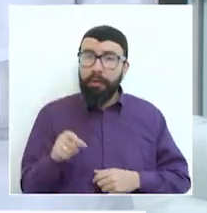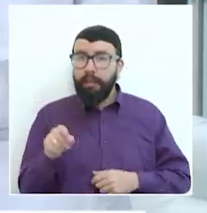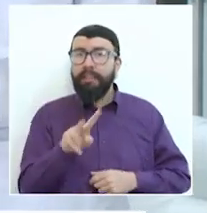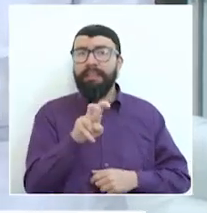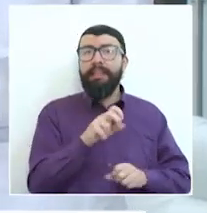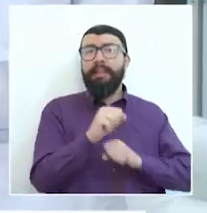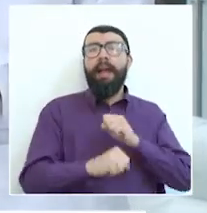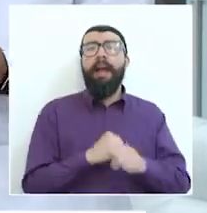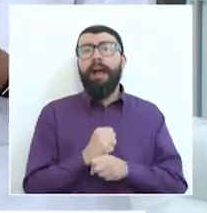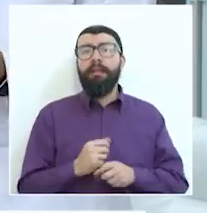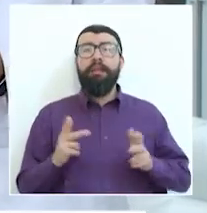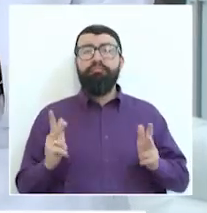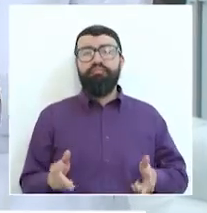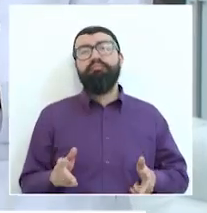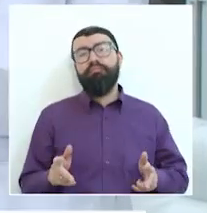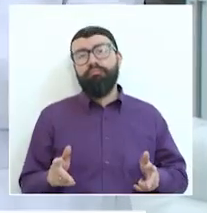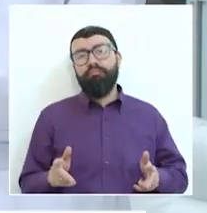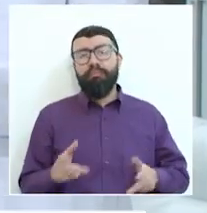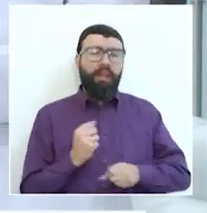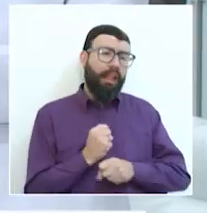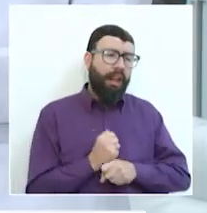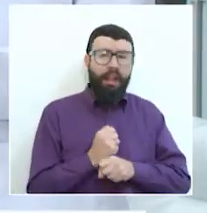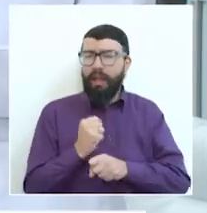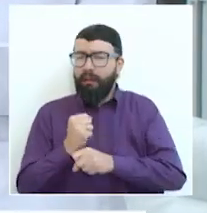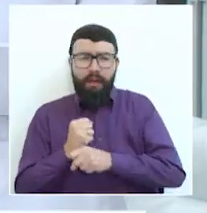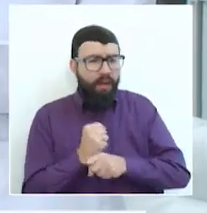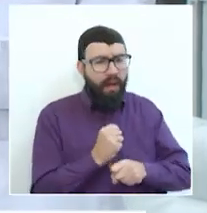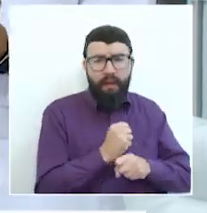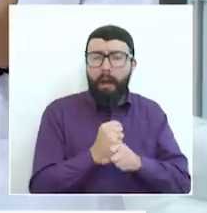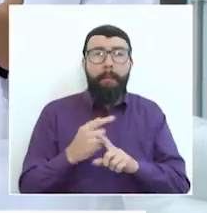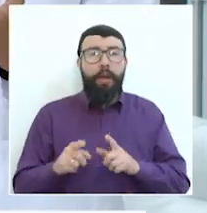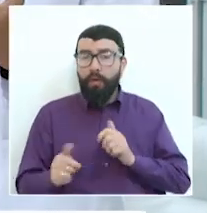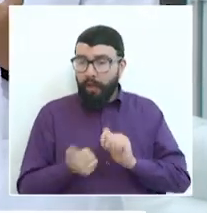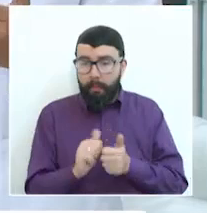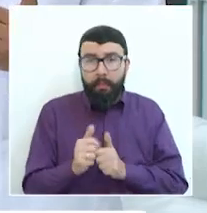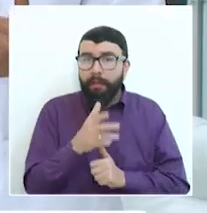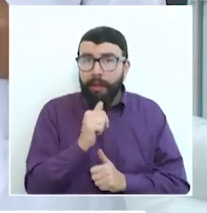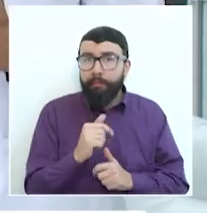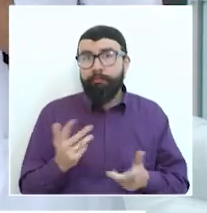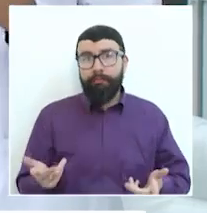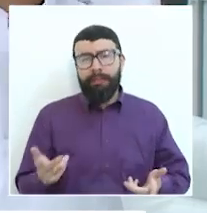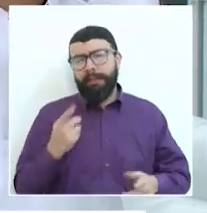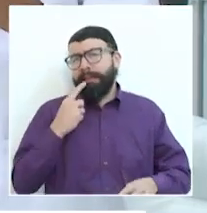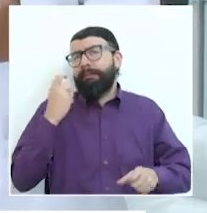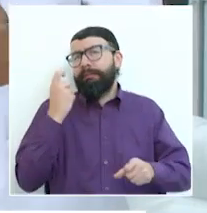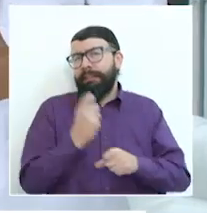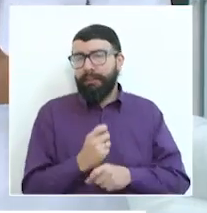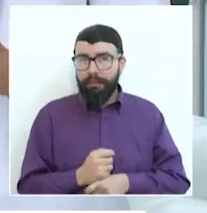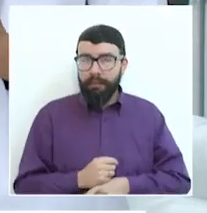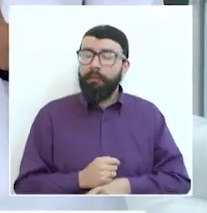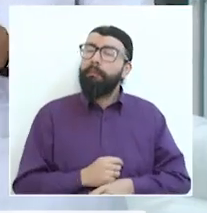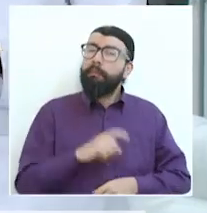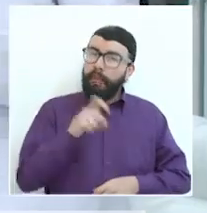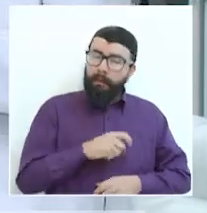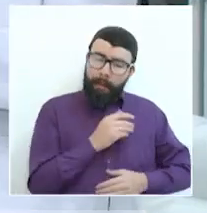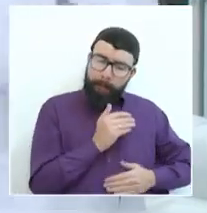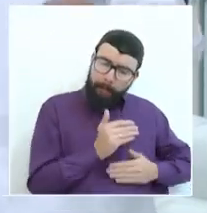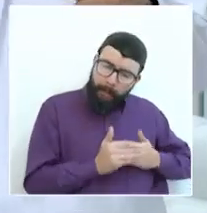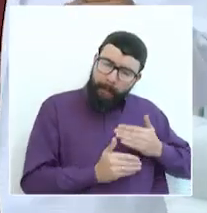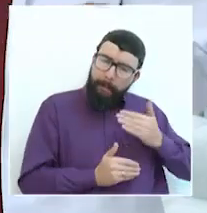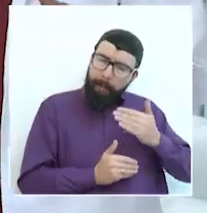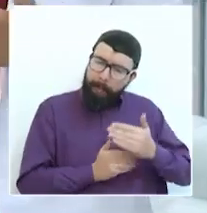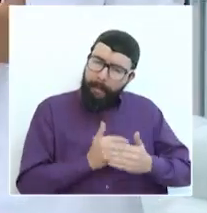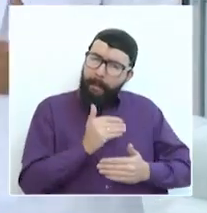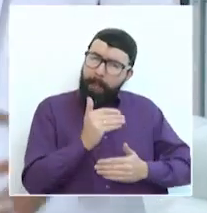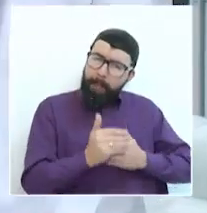años sin hacer ejercicio debe ser muy suave, tal cual nos lo explicaba Luis. debe ser algo muy progresivo, muy lento, porque si yo voy